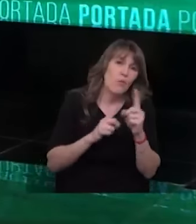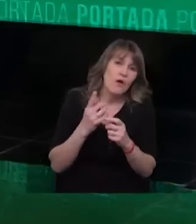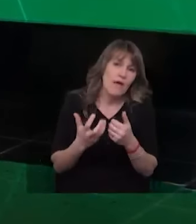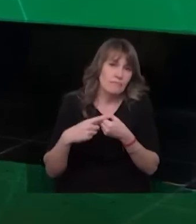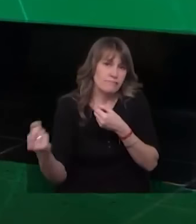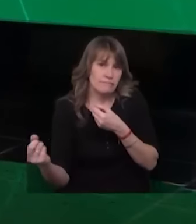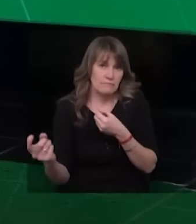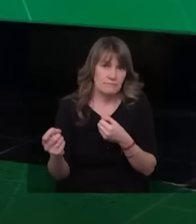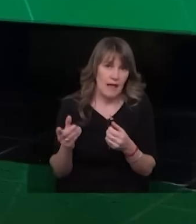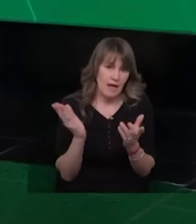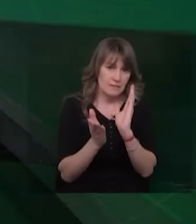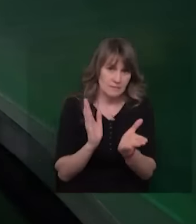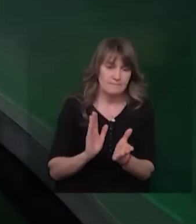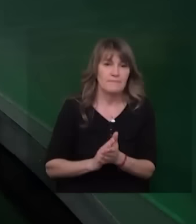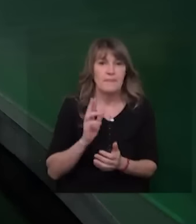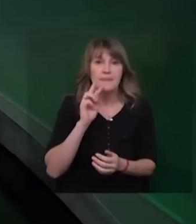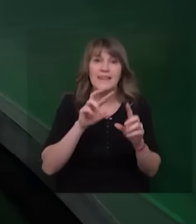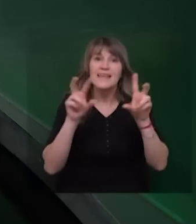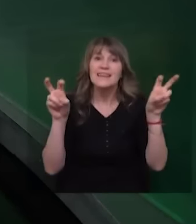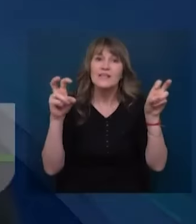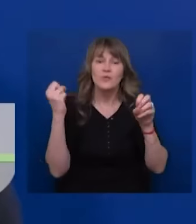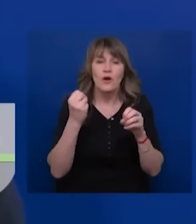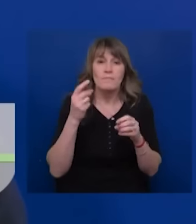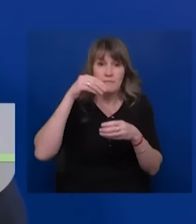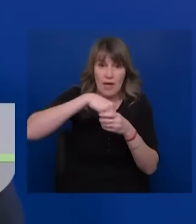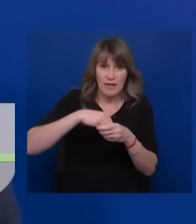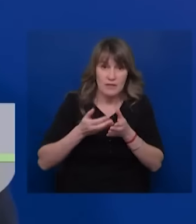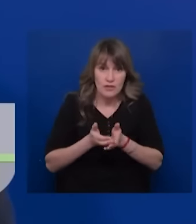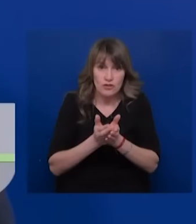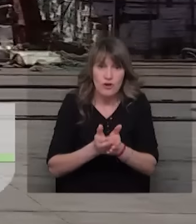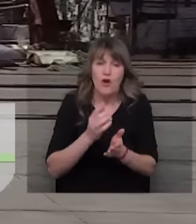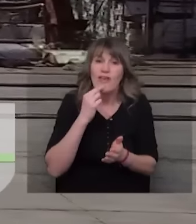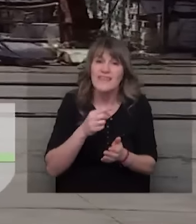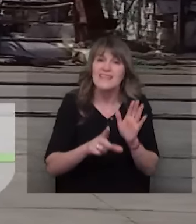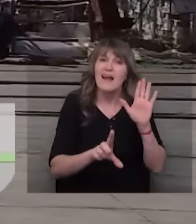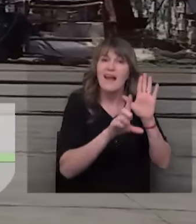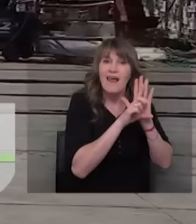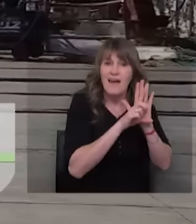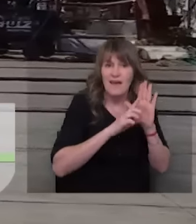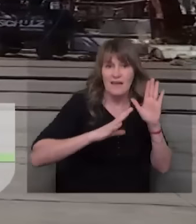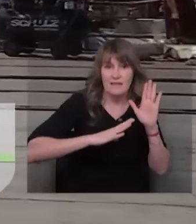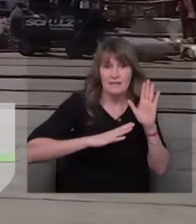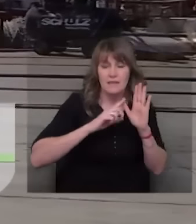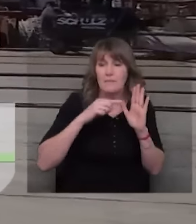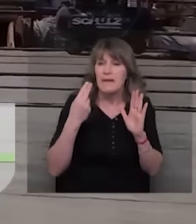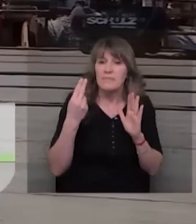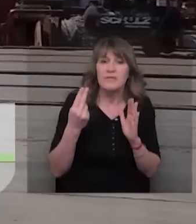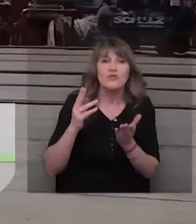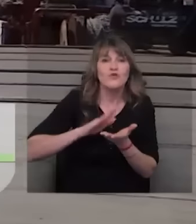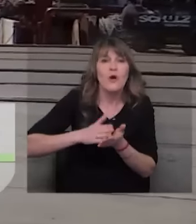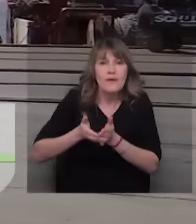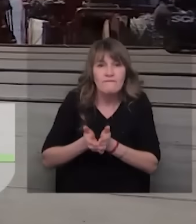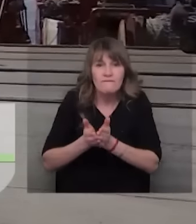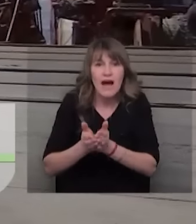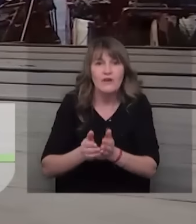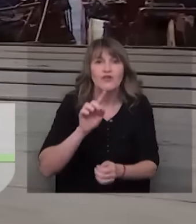además repasamos los titulares la intergremial marítima solicita al gobierno que aplique la ley y revoque el permiso de las embarcaciones que llevan más